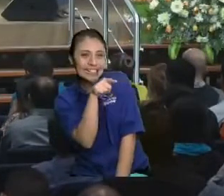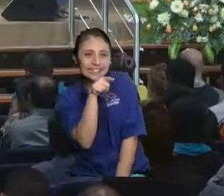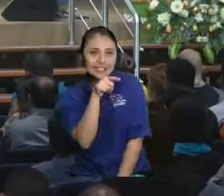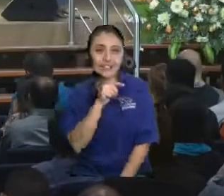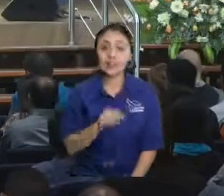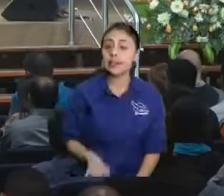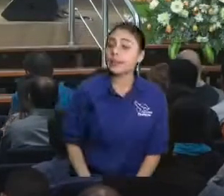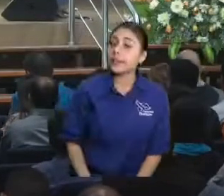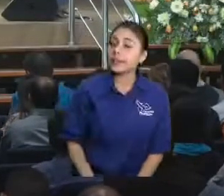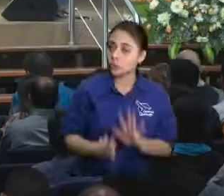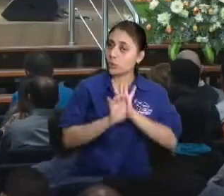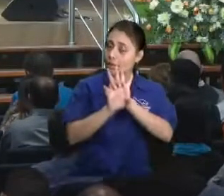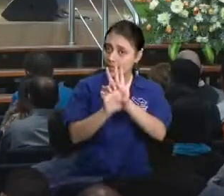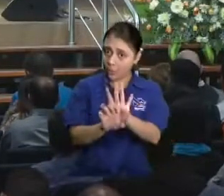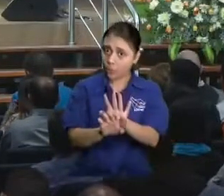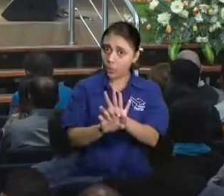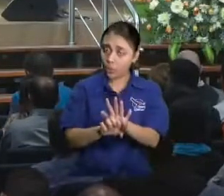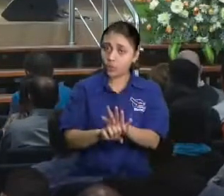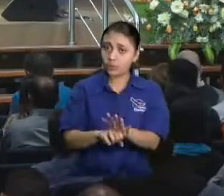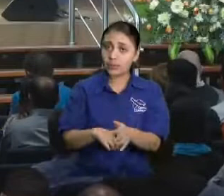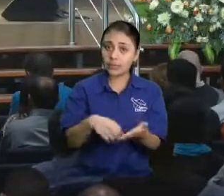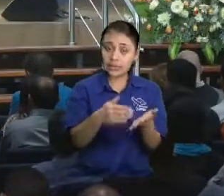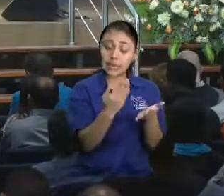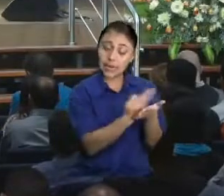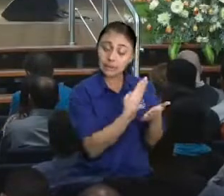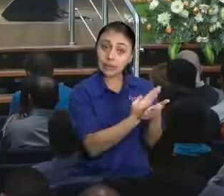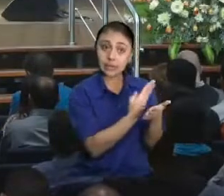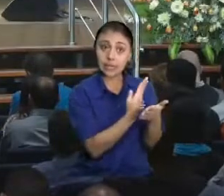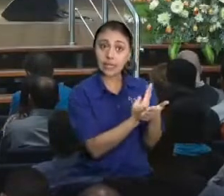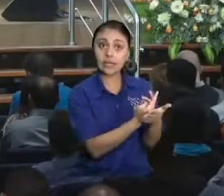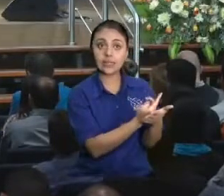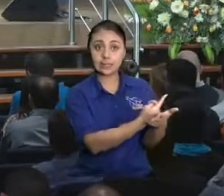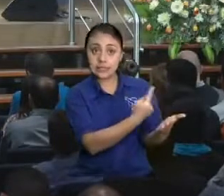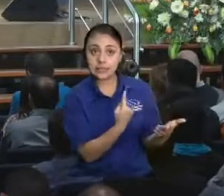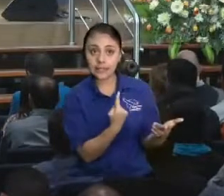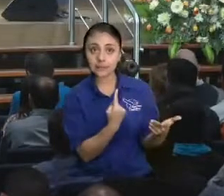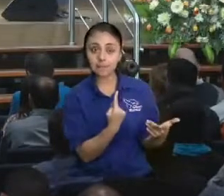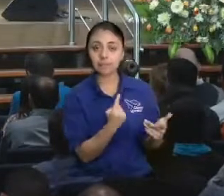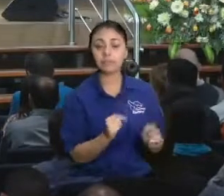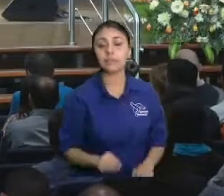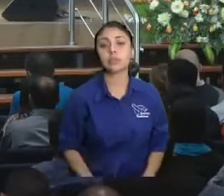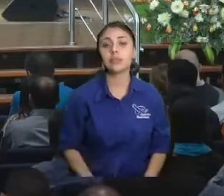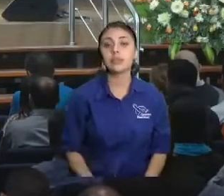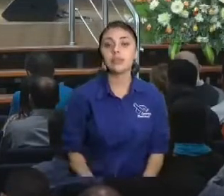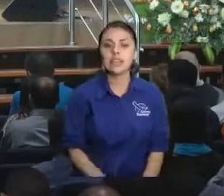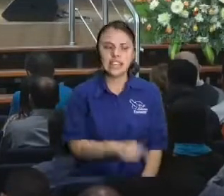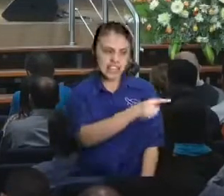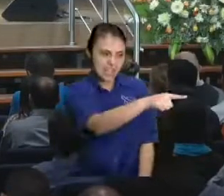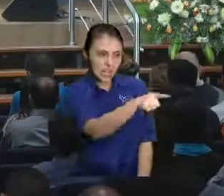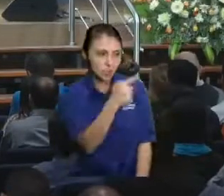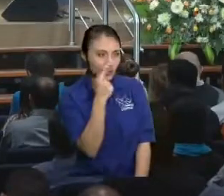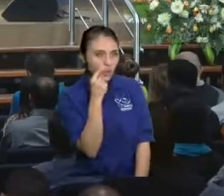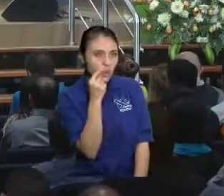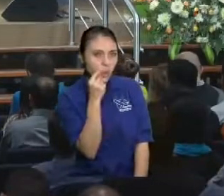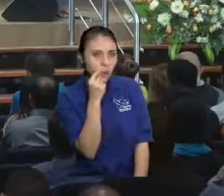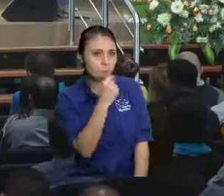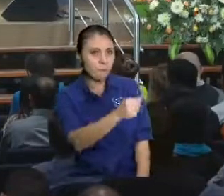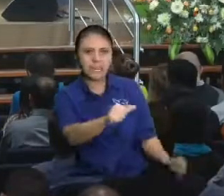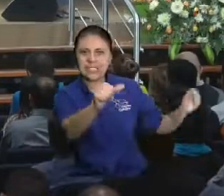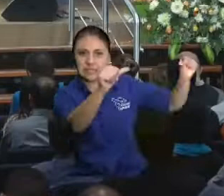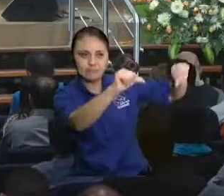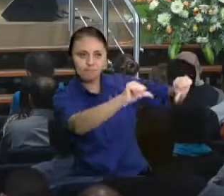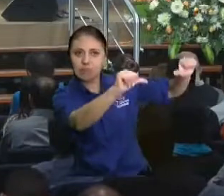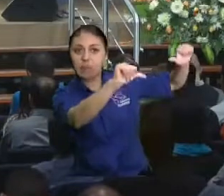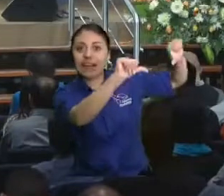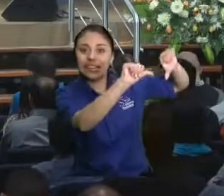sinónimo. En otras versiones, el mismo versículo dice que estos van a ser hombres cínicos. En